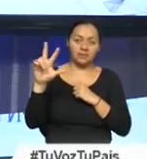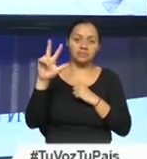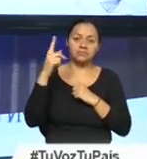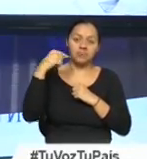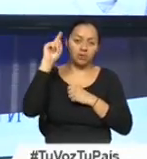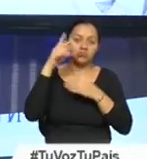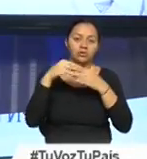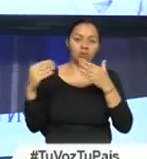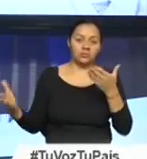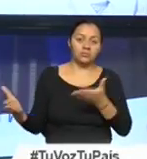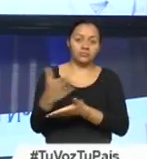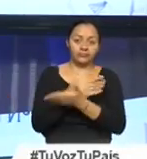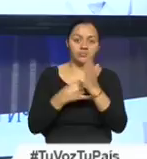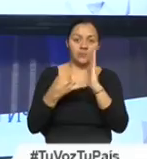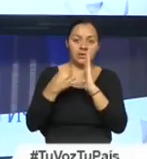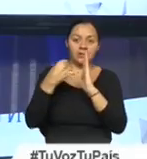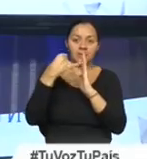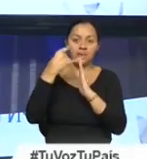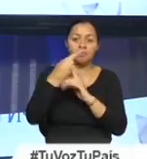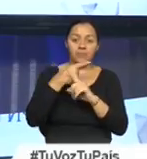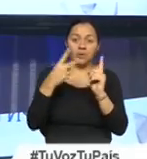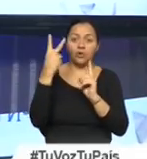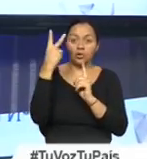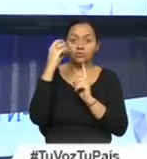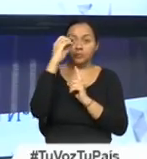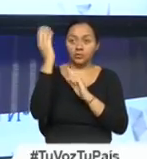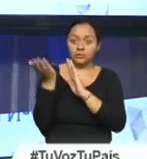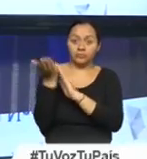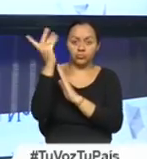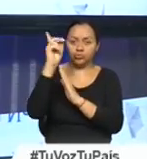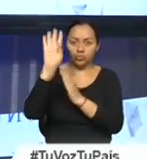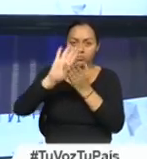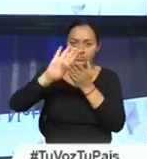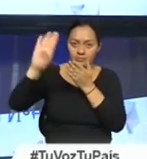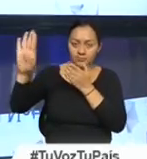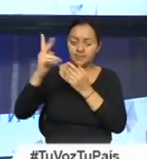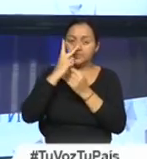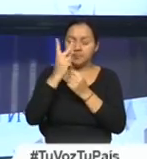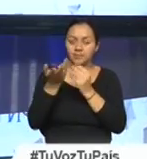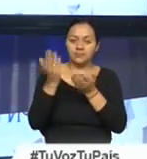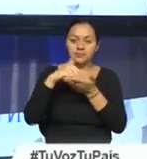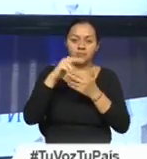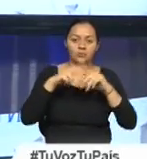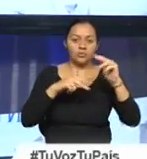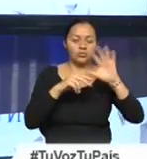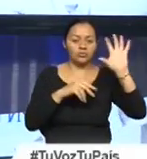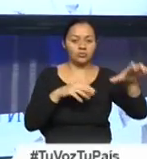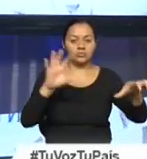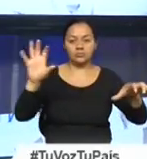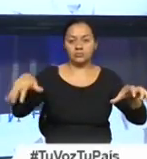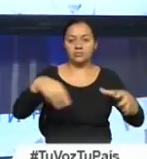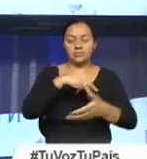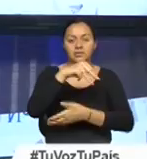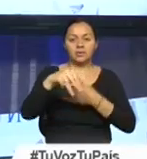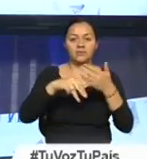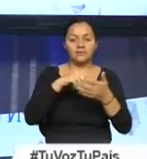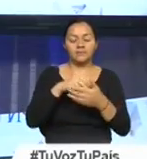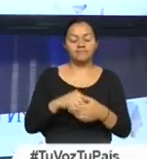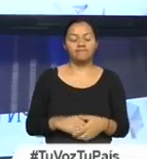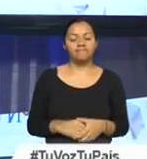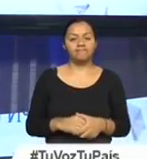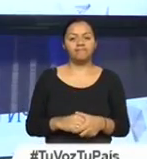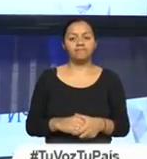IVA, esto sin considerar los dos puntos adicionales que se dirigieron a la reconstrucción de las zonas afectadas por el terremoto de abril